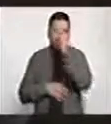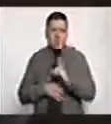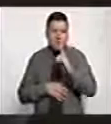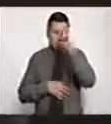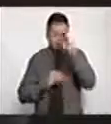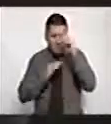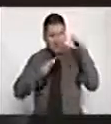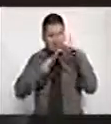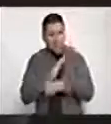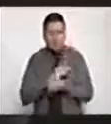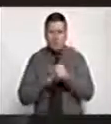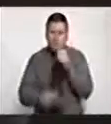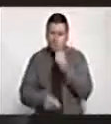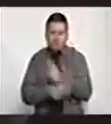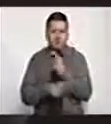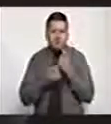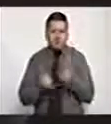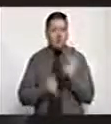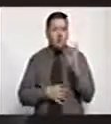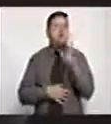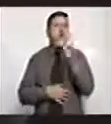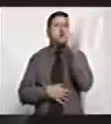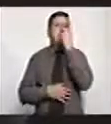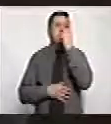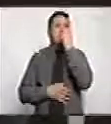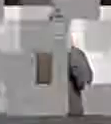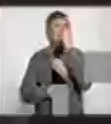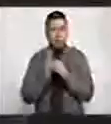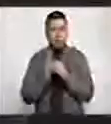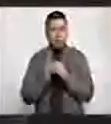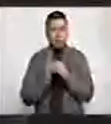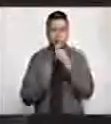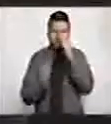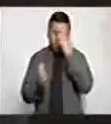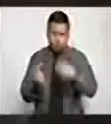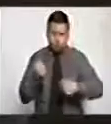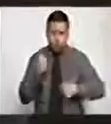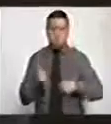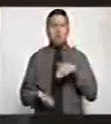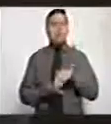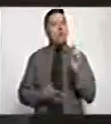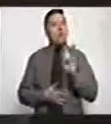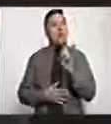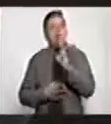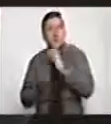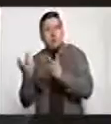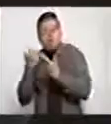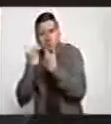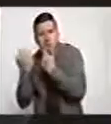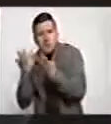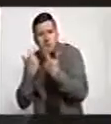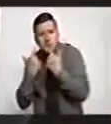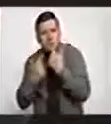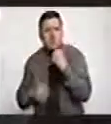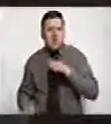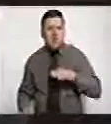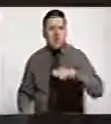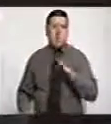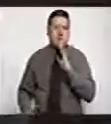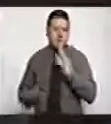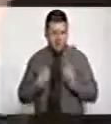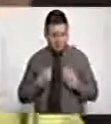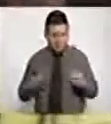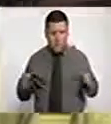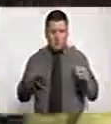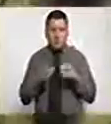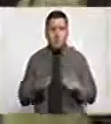de fondo y contundentes, no solo respetando el pie de fuerza, sino escuchando a través de los habitantes